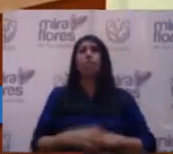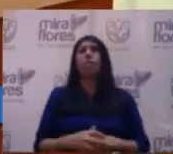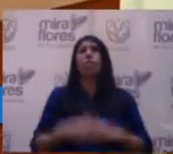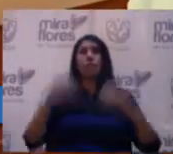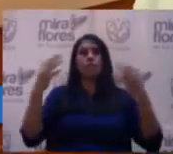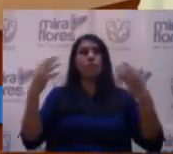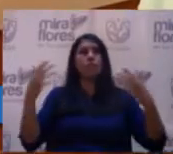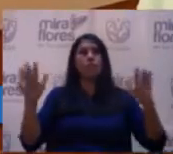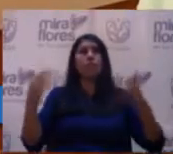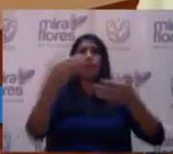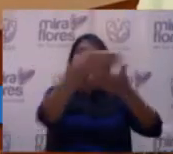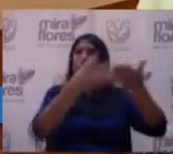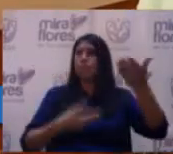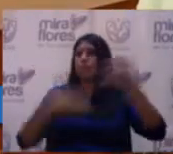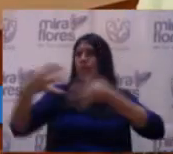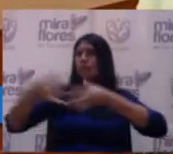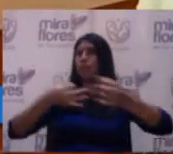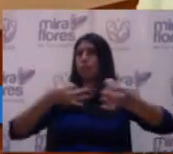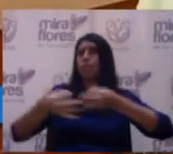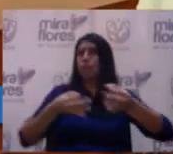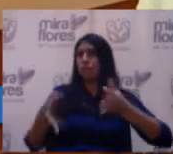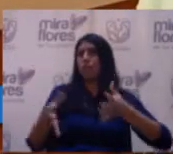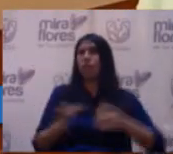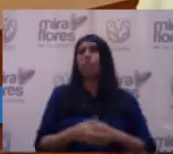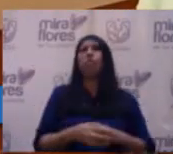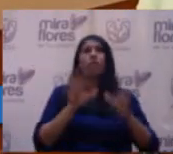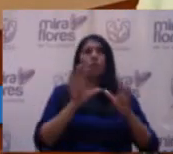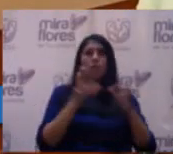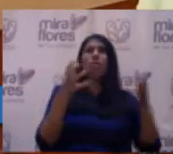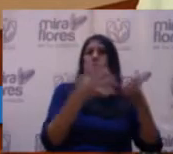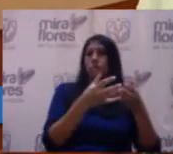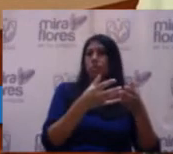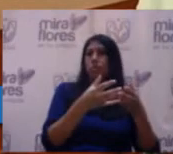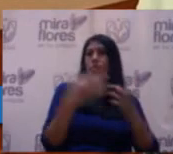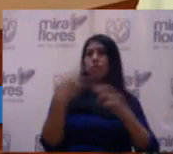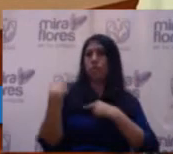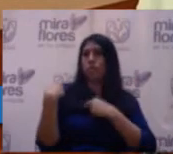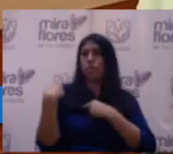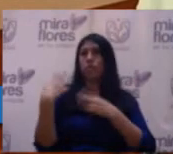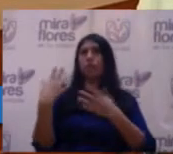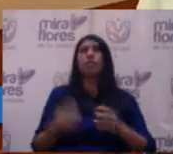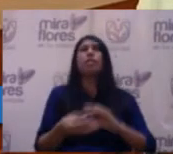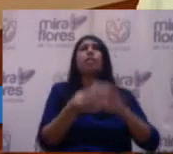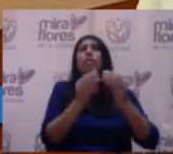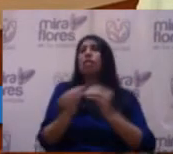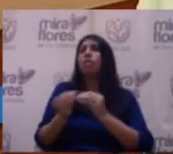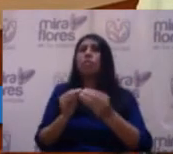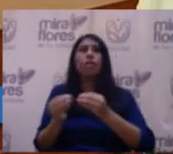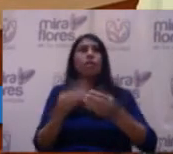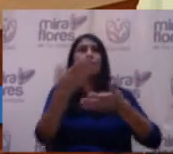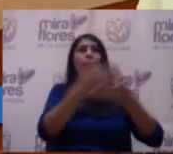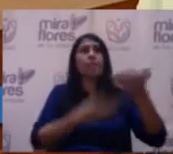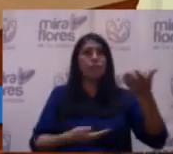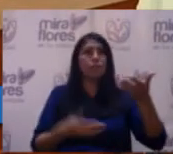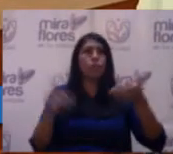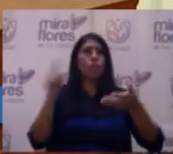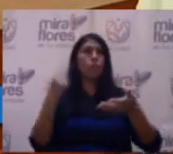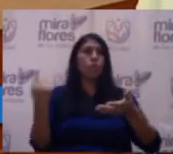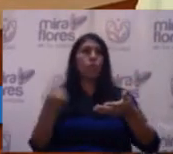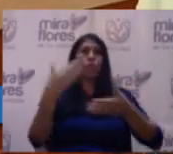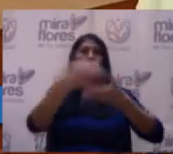ya el documento explicado en la comisión correspondiente, y es respecto a la elaboración del texto único de procedimientos administrativos,